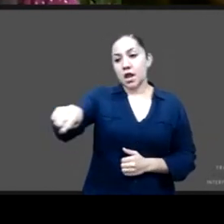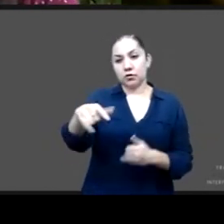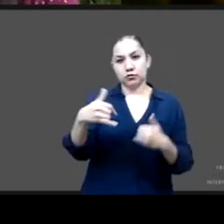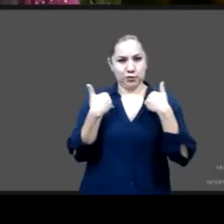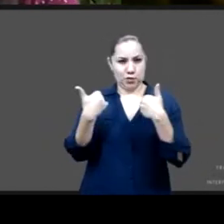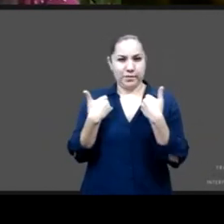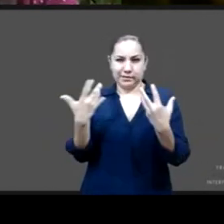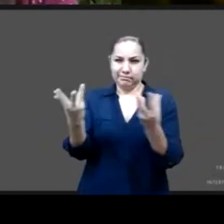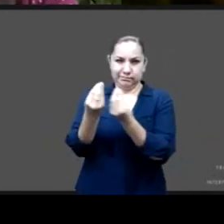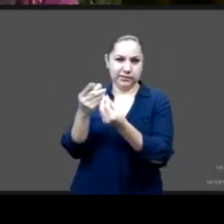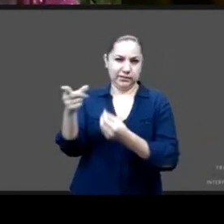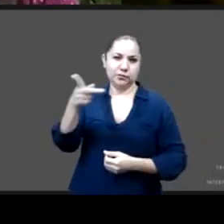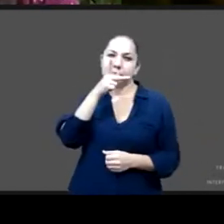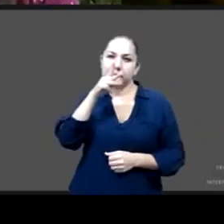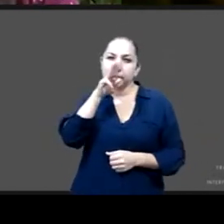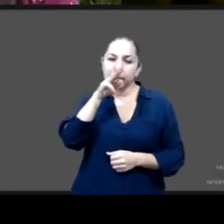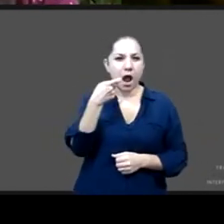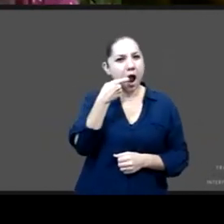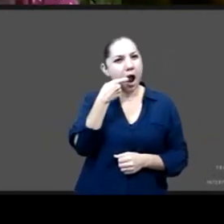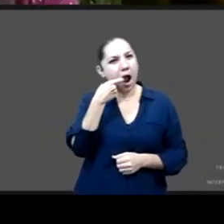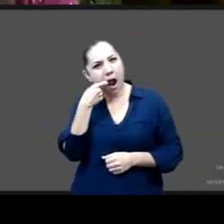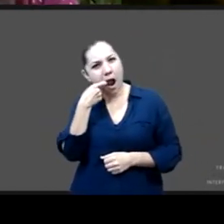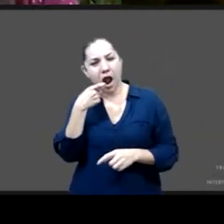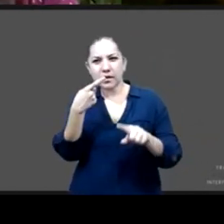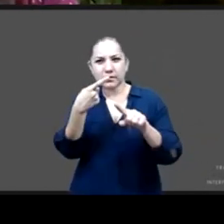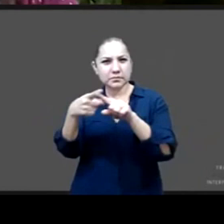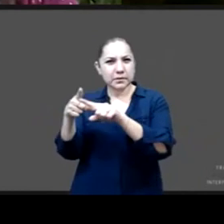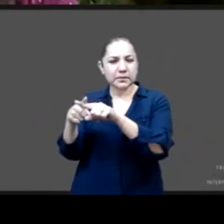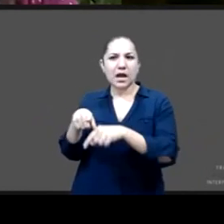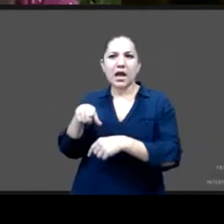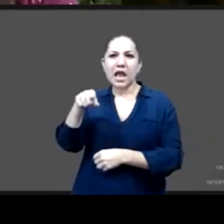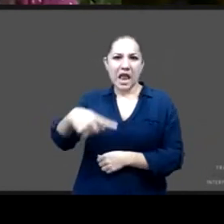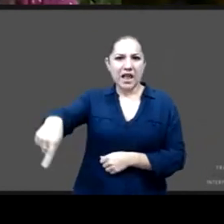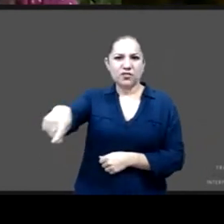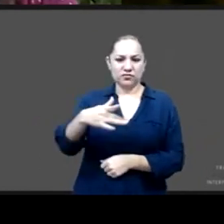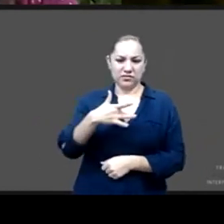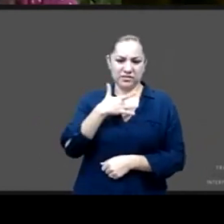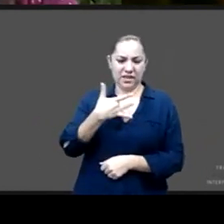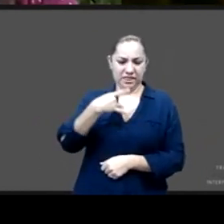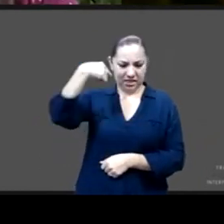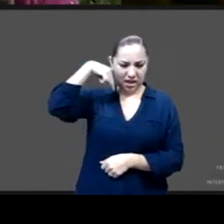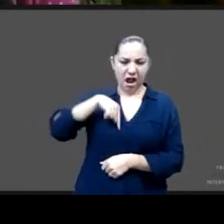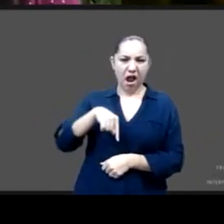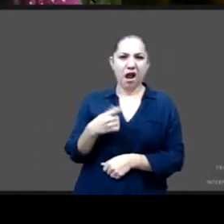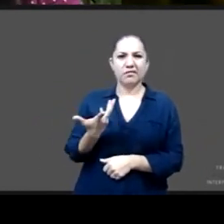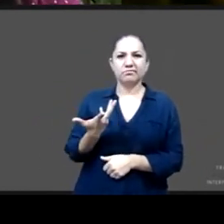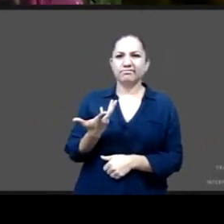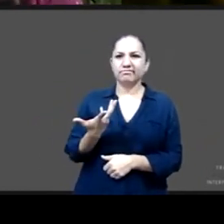ellos están apáticos como motiva ellos están apáticos como motivarlos pregunta